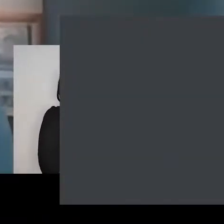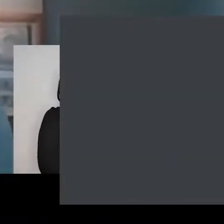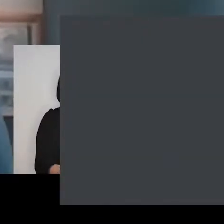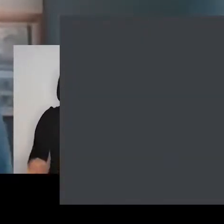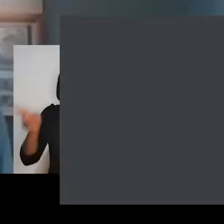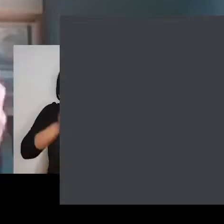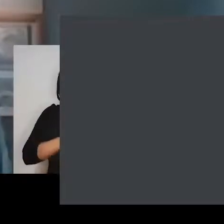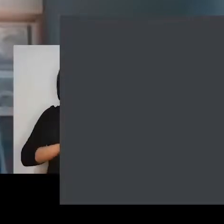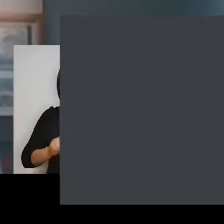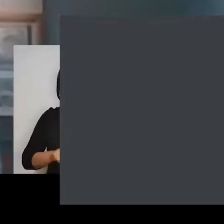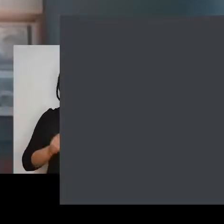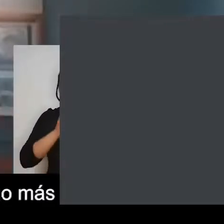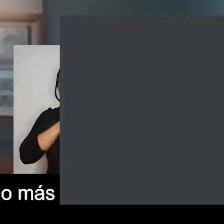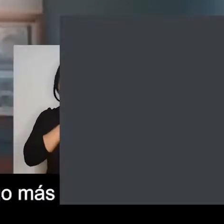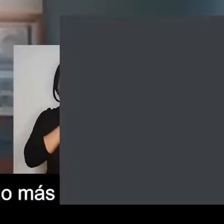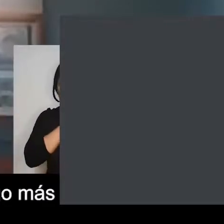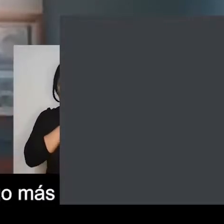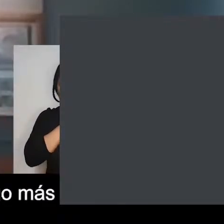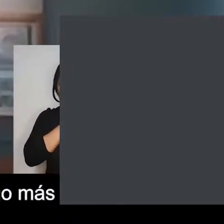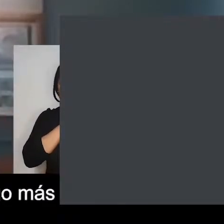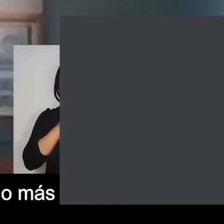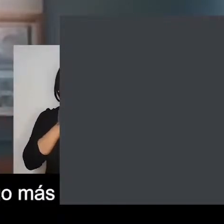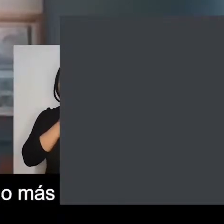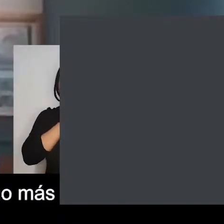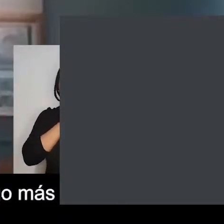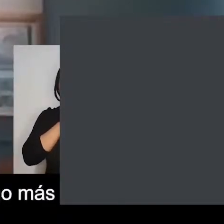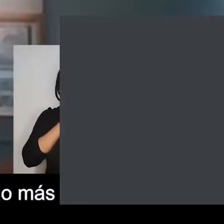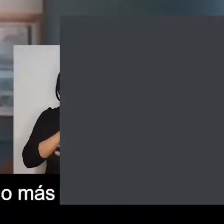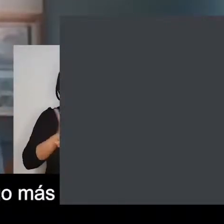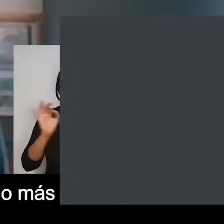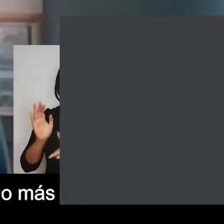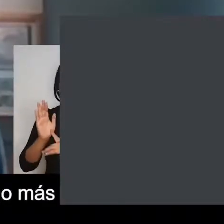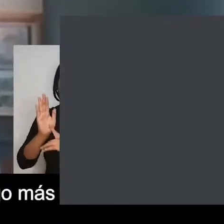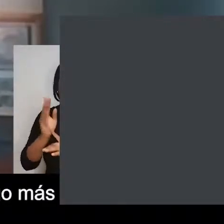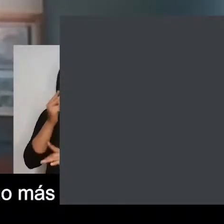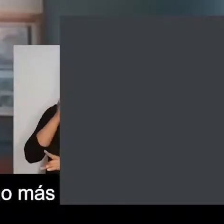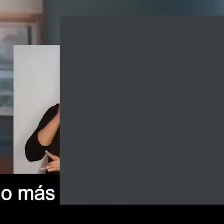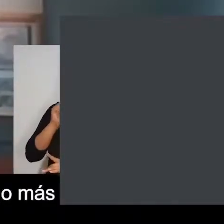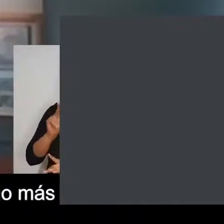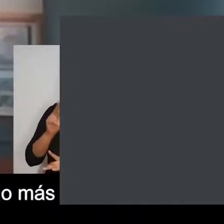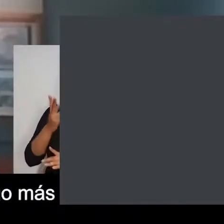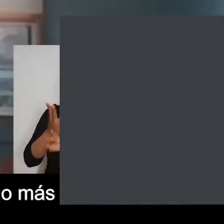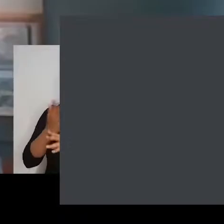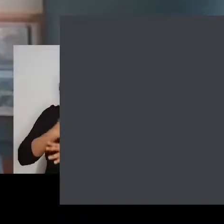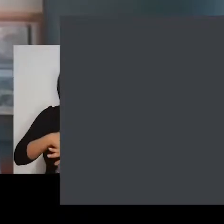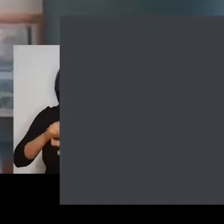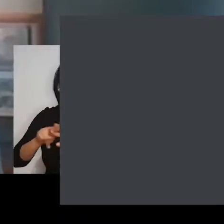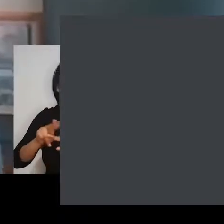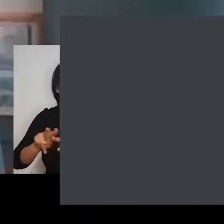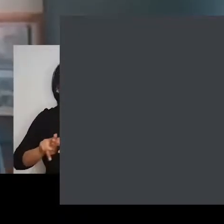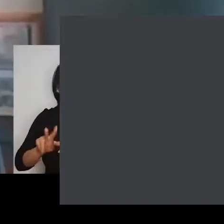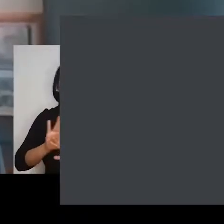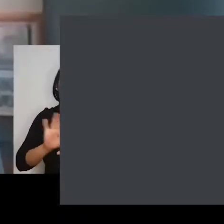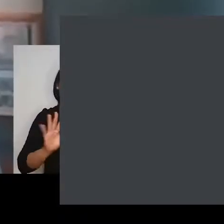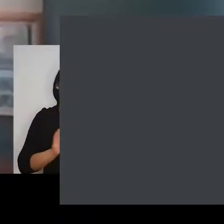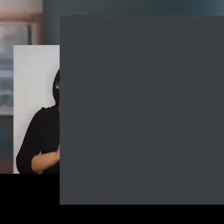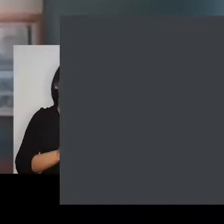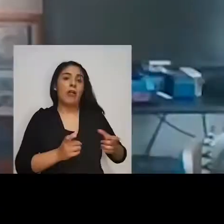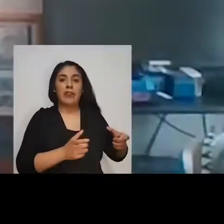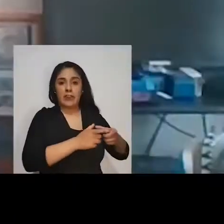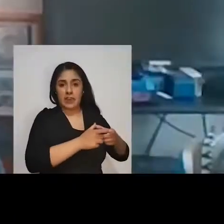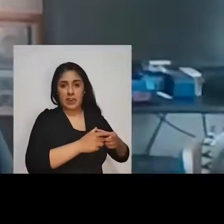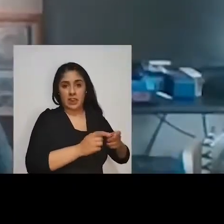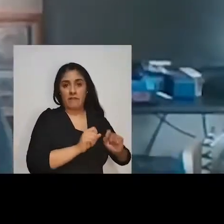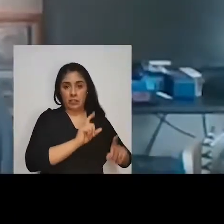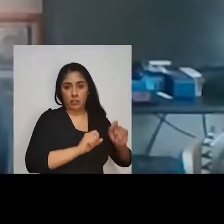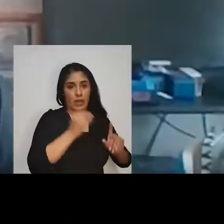a reabrir para cuándo, no lo sé. No hay ningún indicio de que quieren reparar o algo más allá de lo que la Defensoría de la